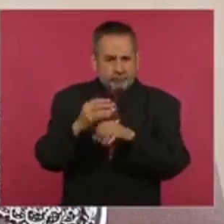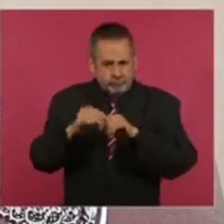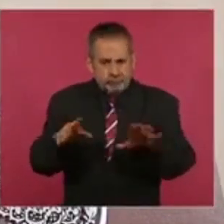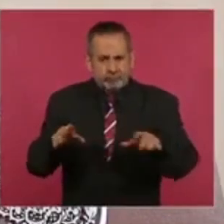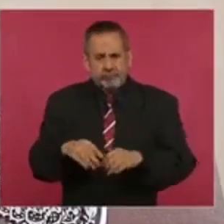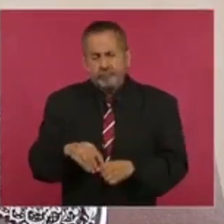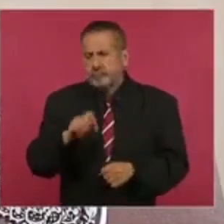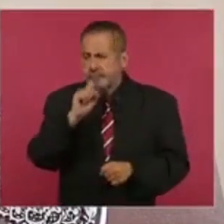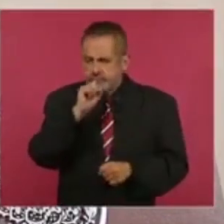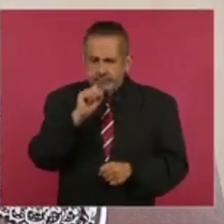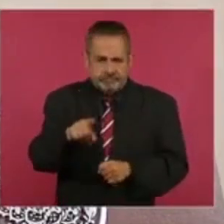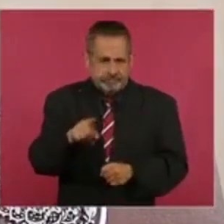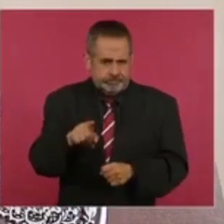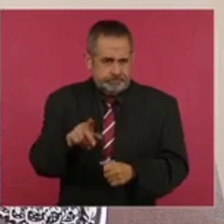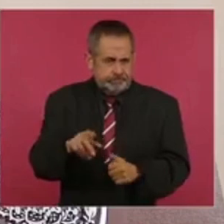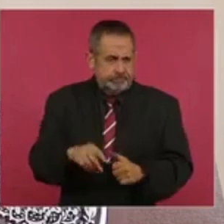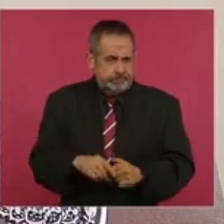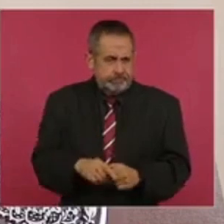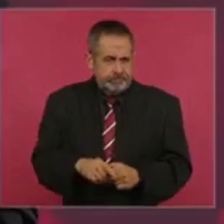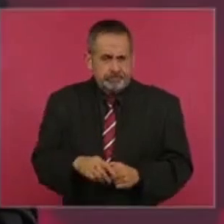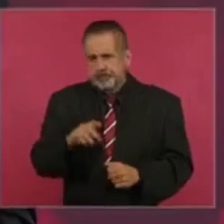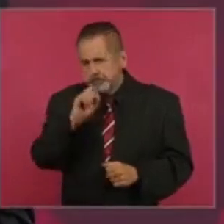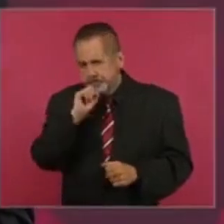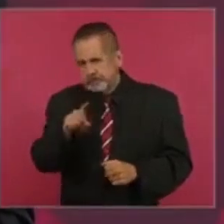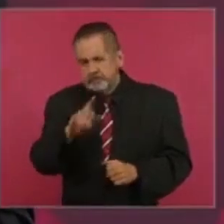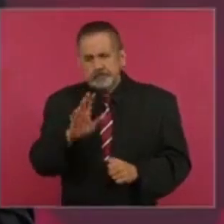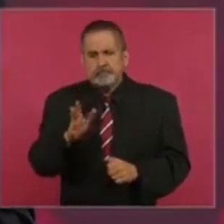sino se preguntó